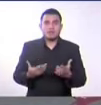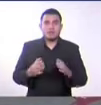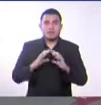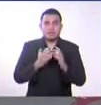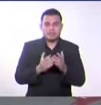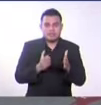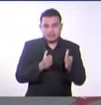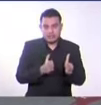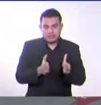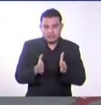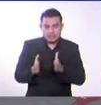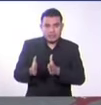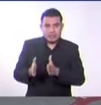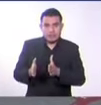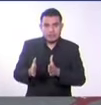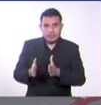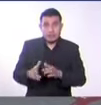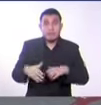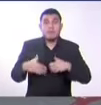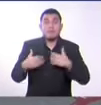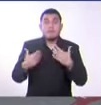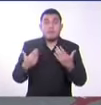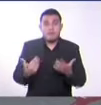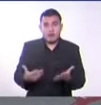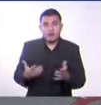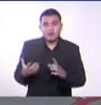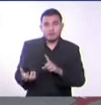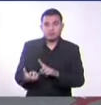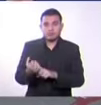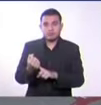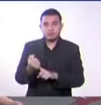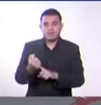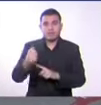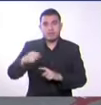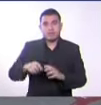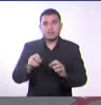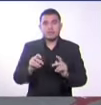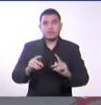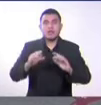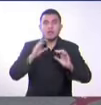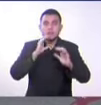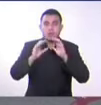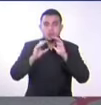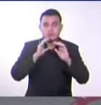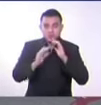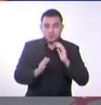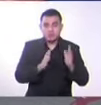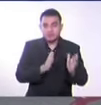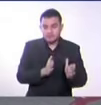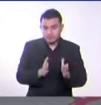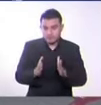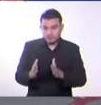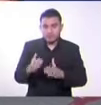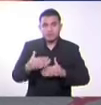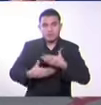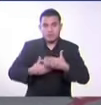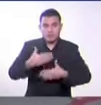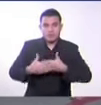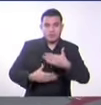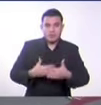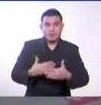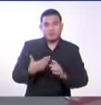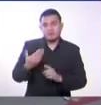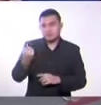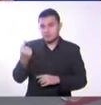pasos para llevar a cabo algo. En este caso, la comunicación sigue ese proceso. Es decir, hay una